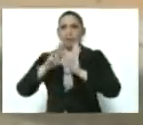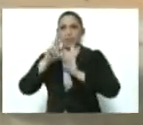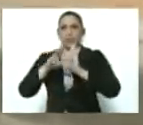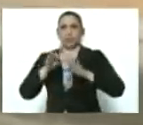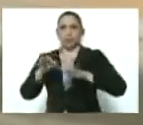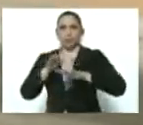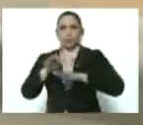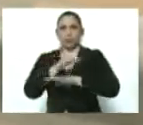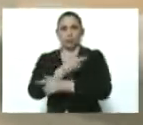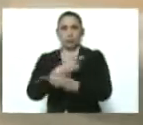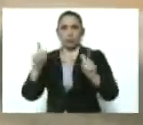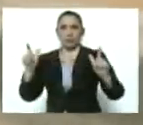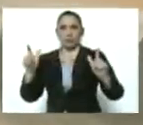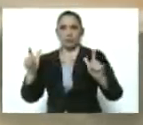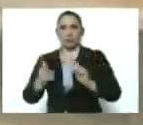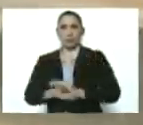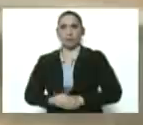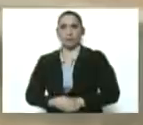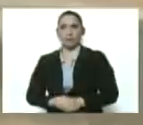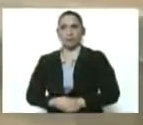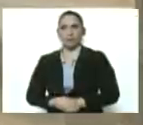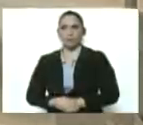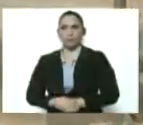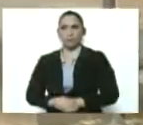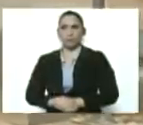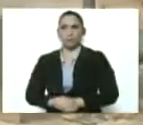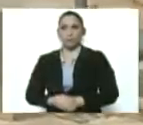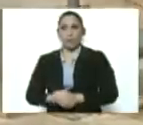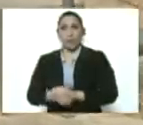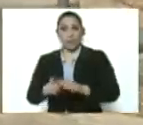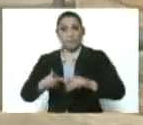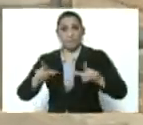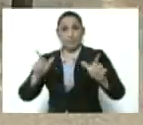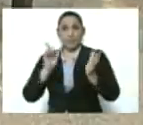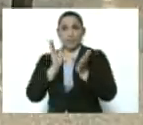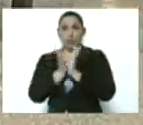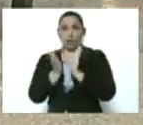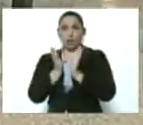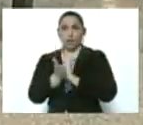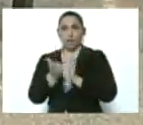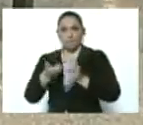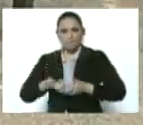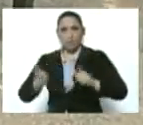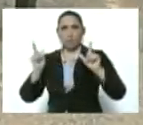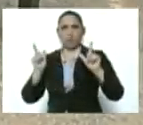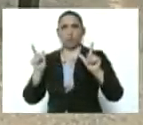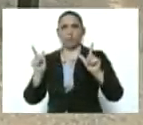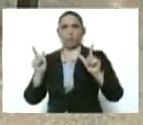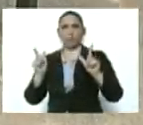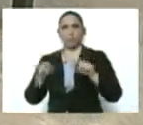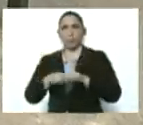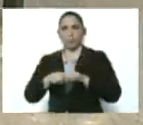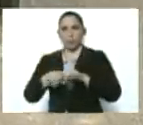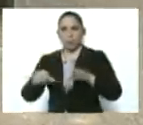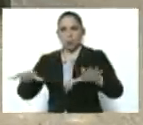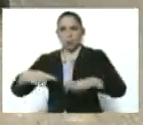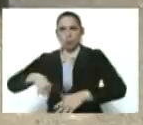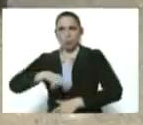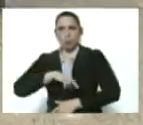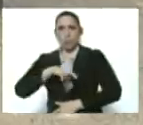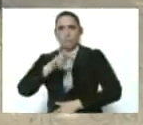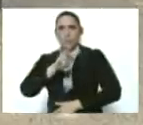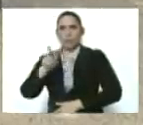libertador del distrito capital espacio geográfico que nos permite desplegar nos en las